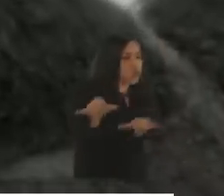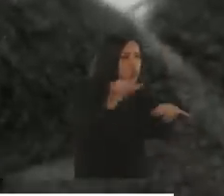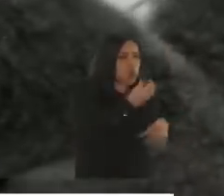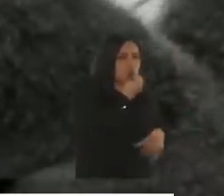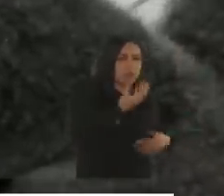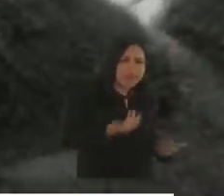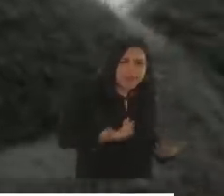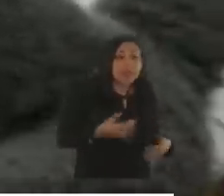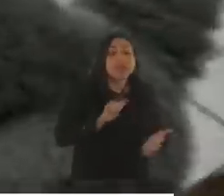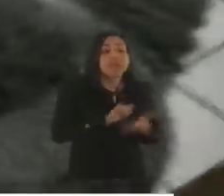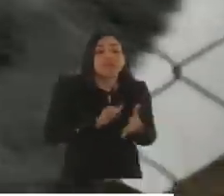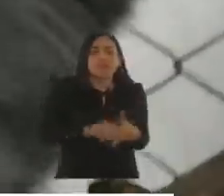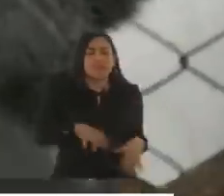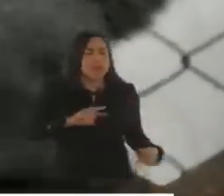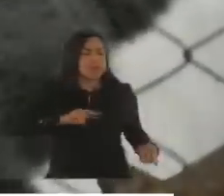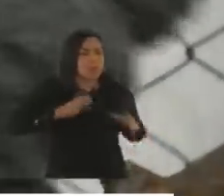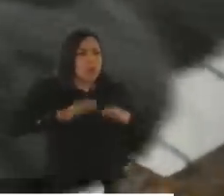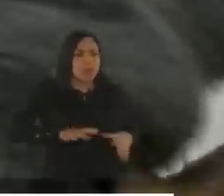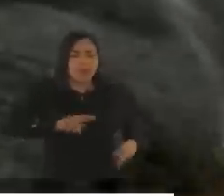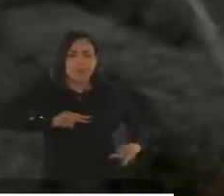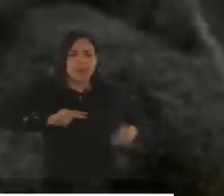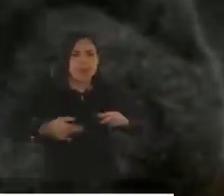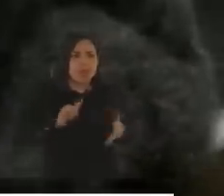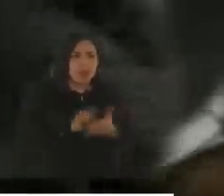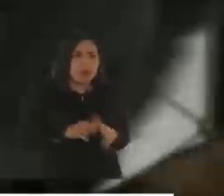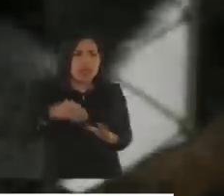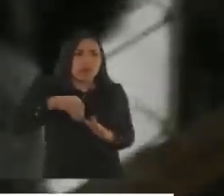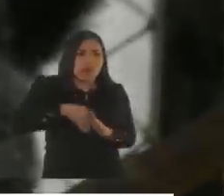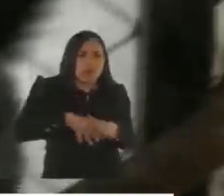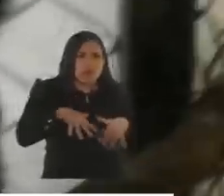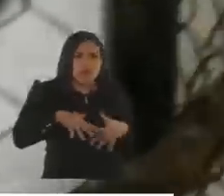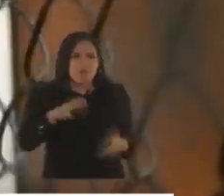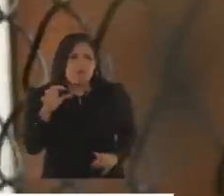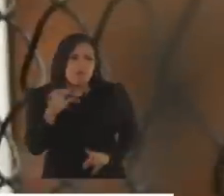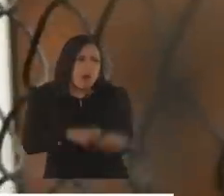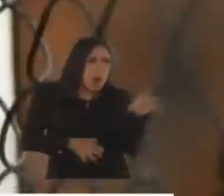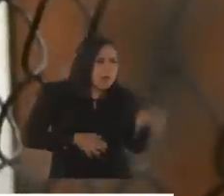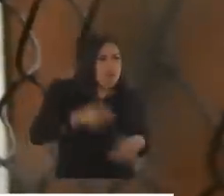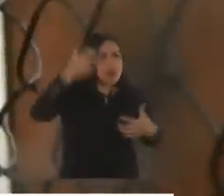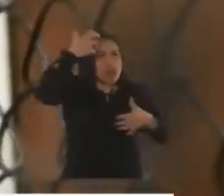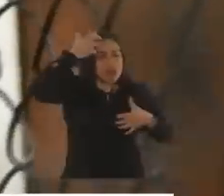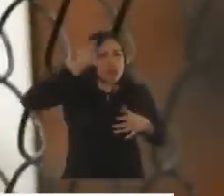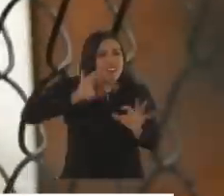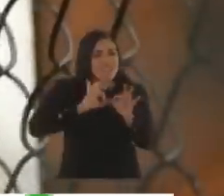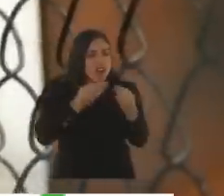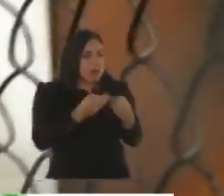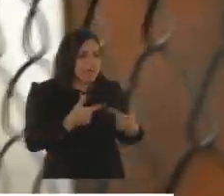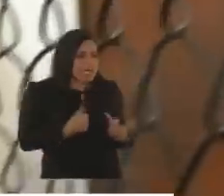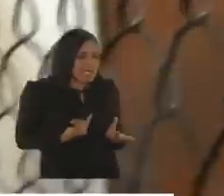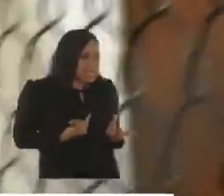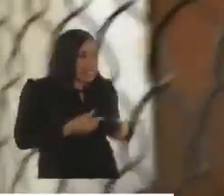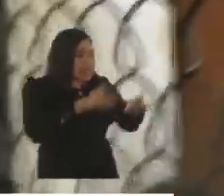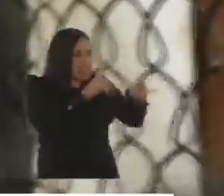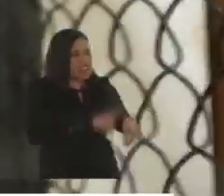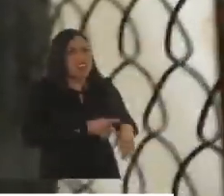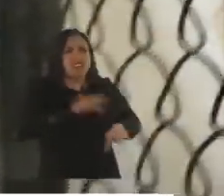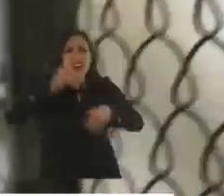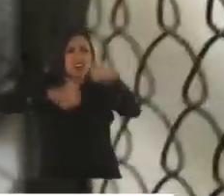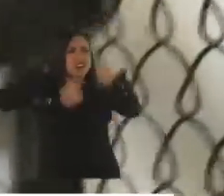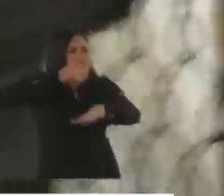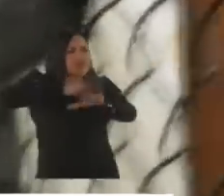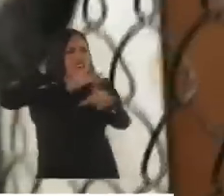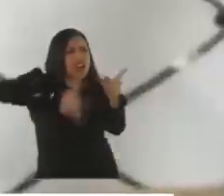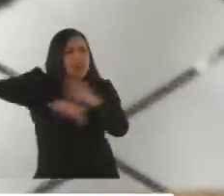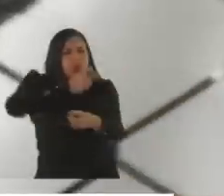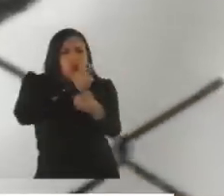Los cambios del mono fueron tan drásticos que con el tiempo se fue volviendo agresivo, así que la misma familia decidió dar aviso a las autoridades